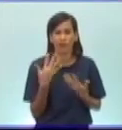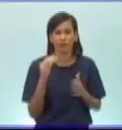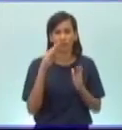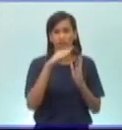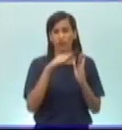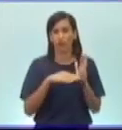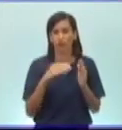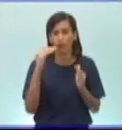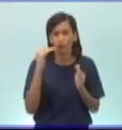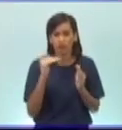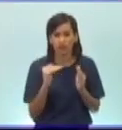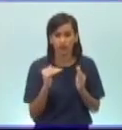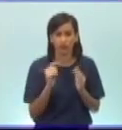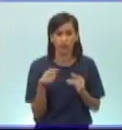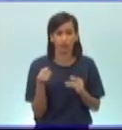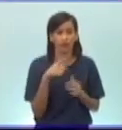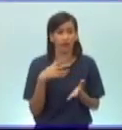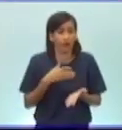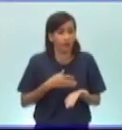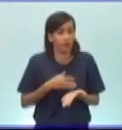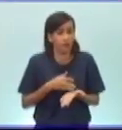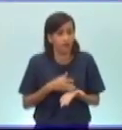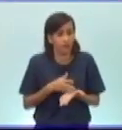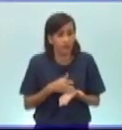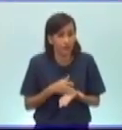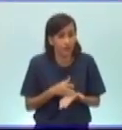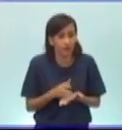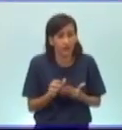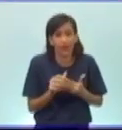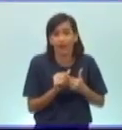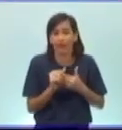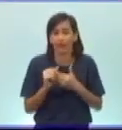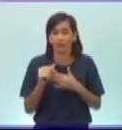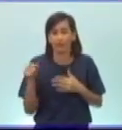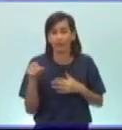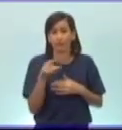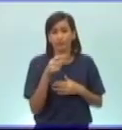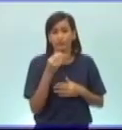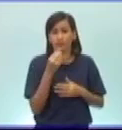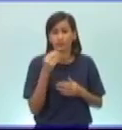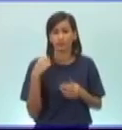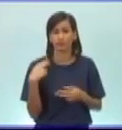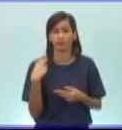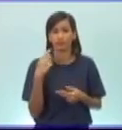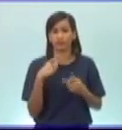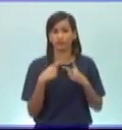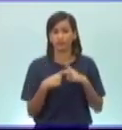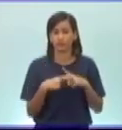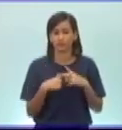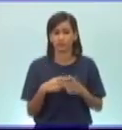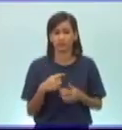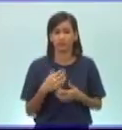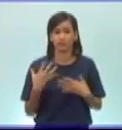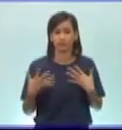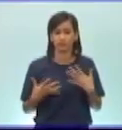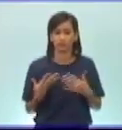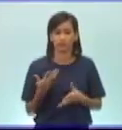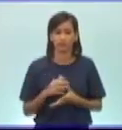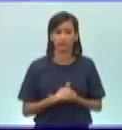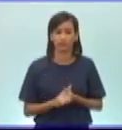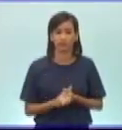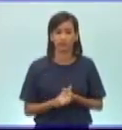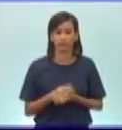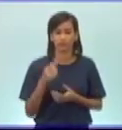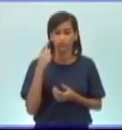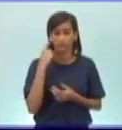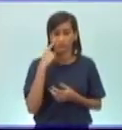a seguir para solucionar los mismos. En esta operación combinada estamos relacionando